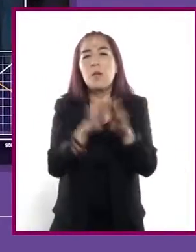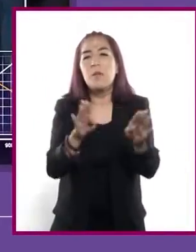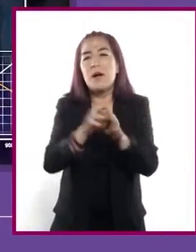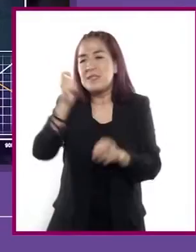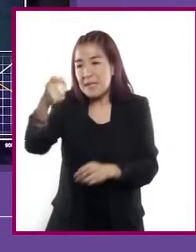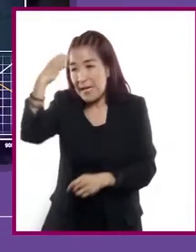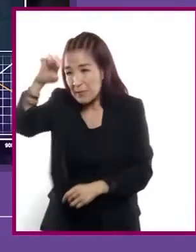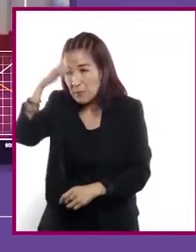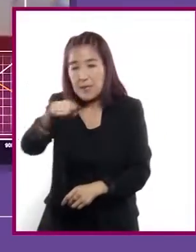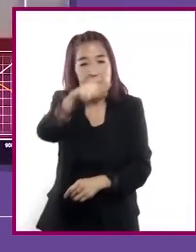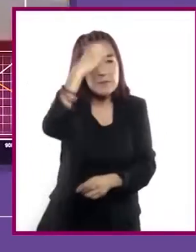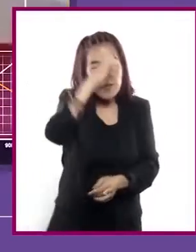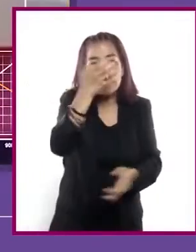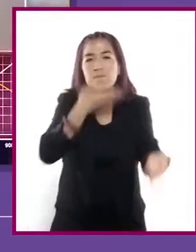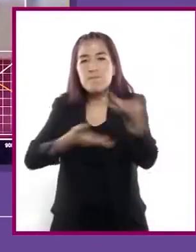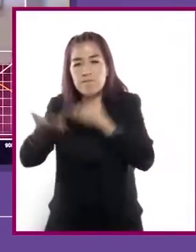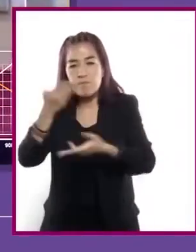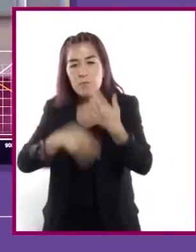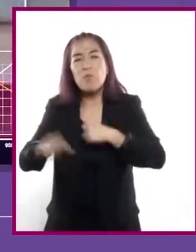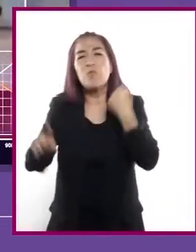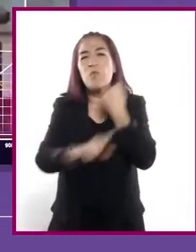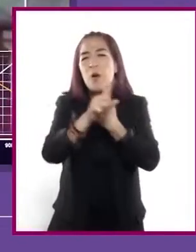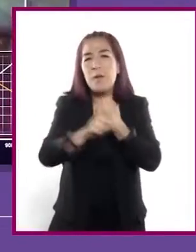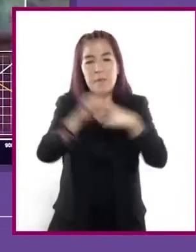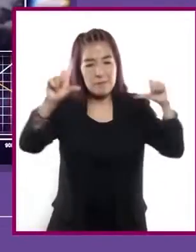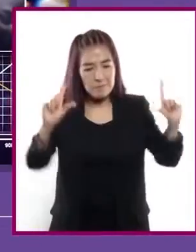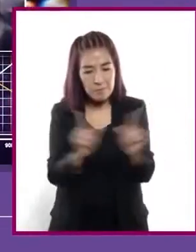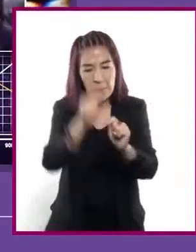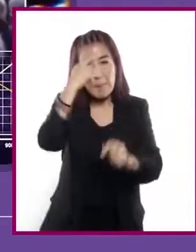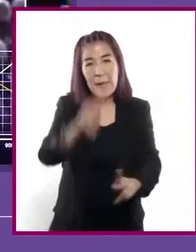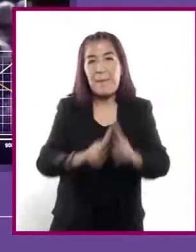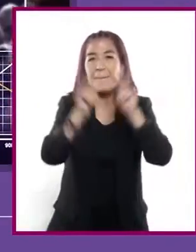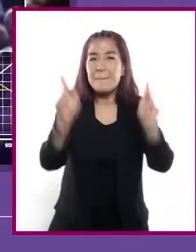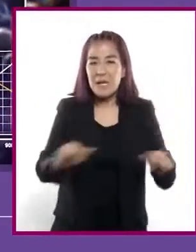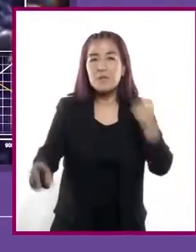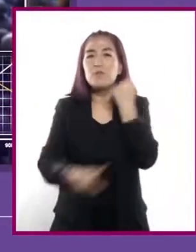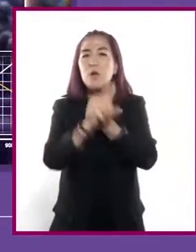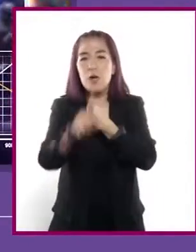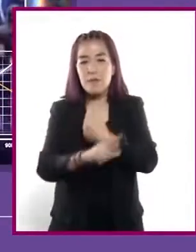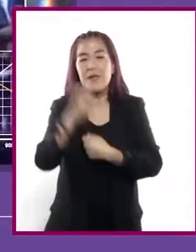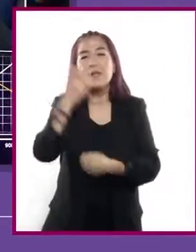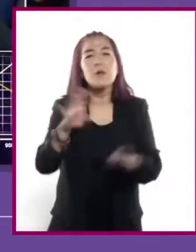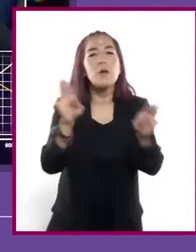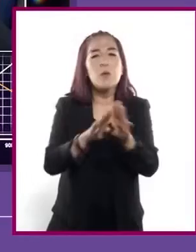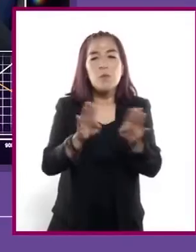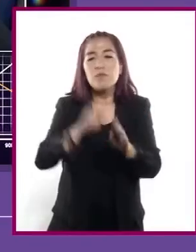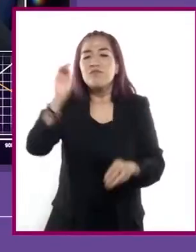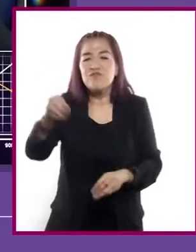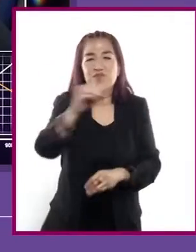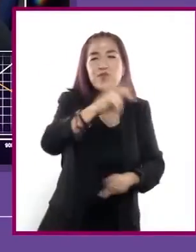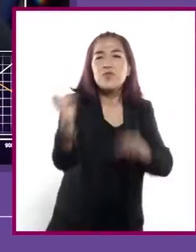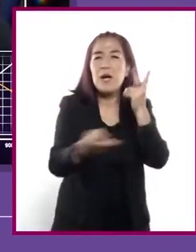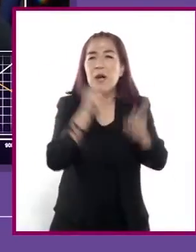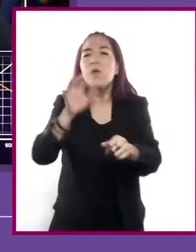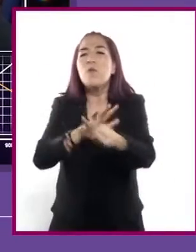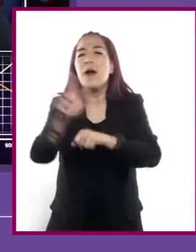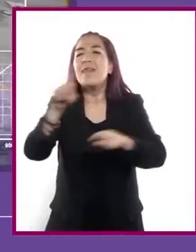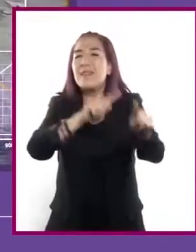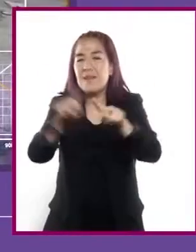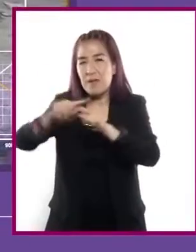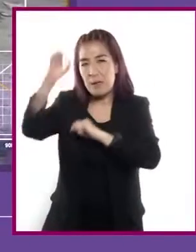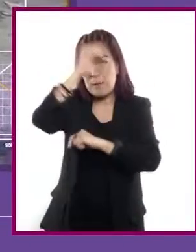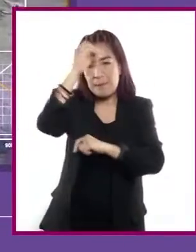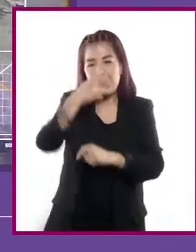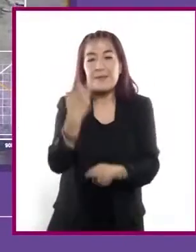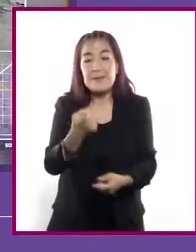de saberes y experiencias, resolución pacífica de conflictos y consenso de las diferencias. El diálogo intercultural